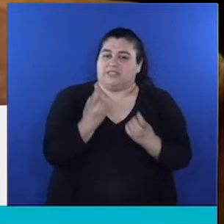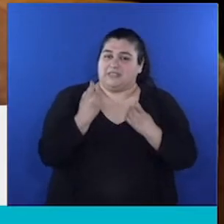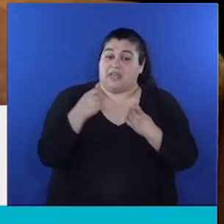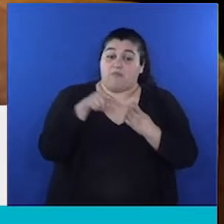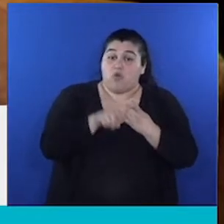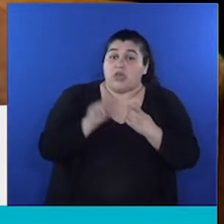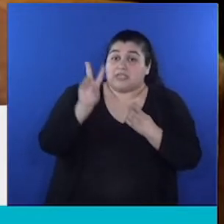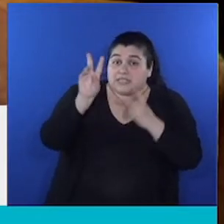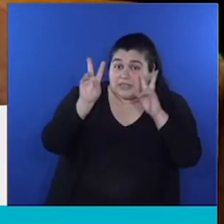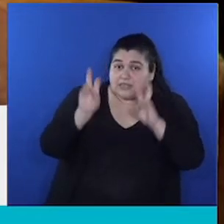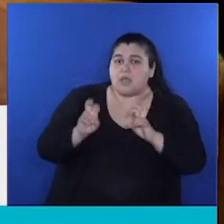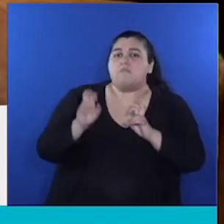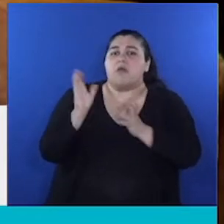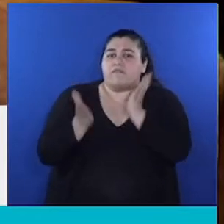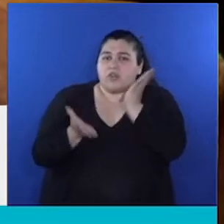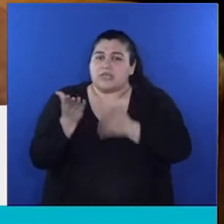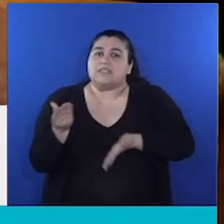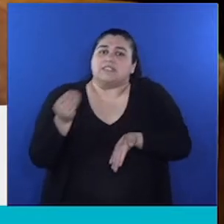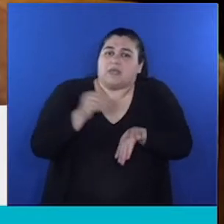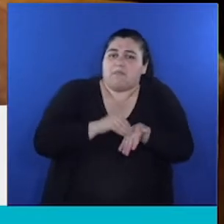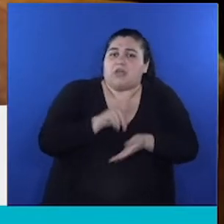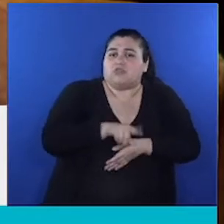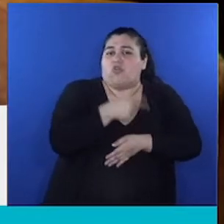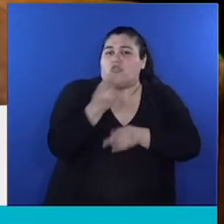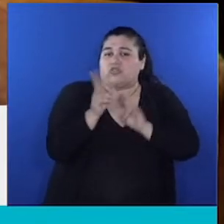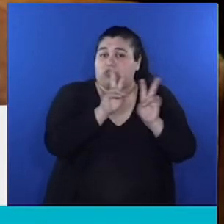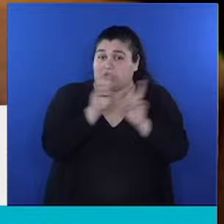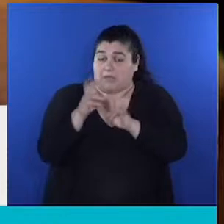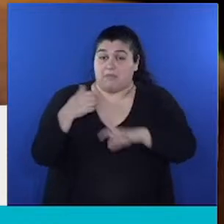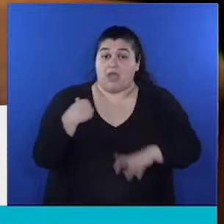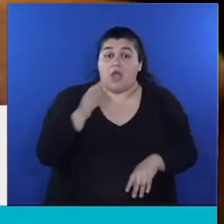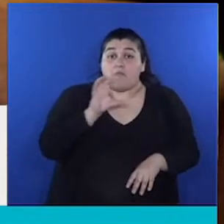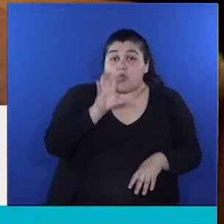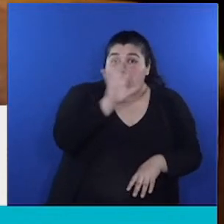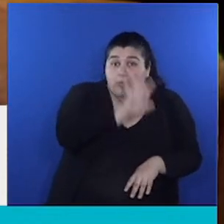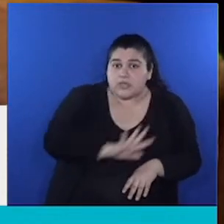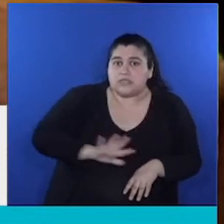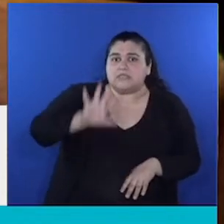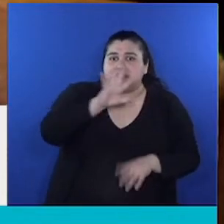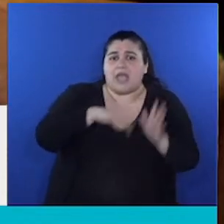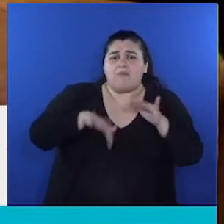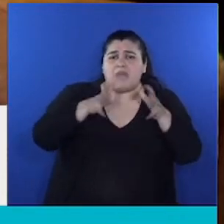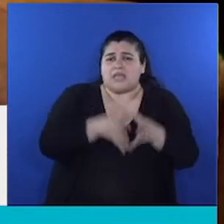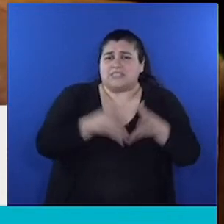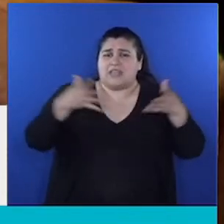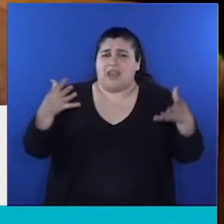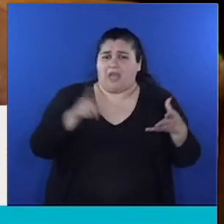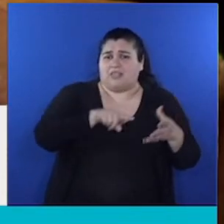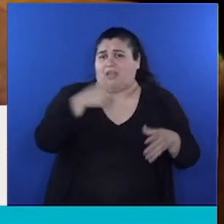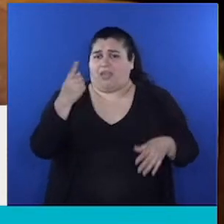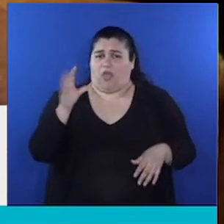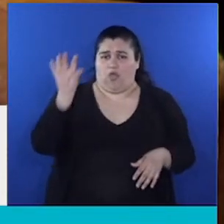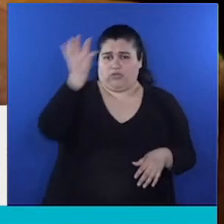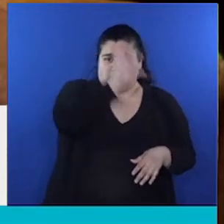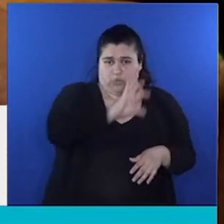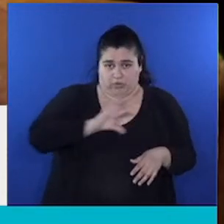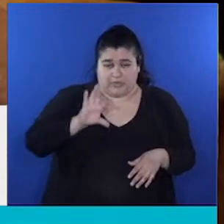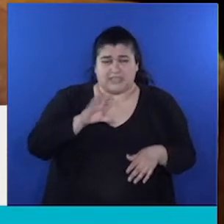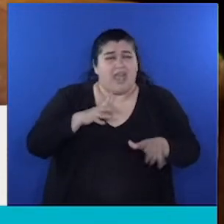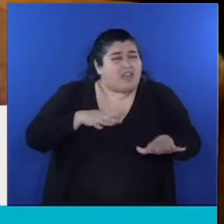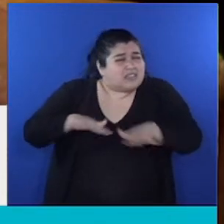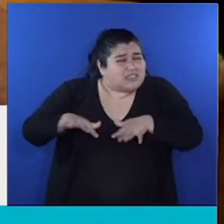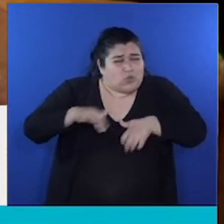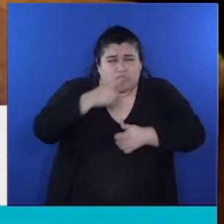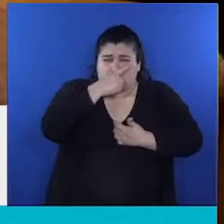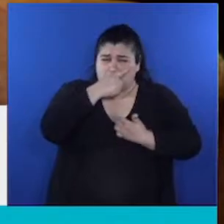Somos la provincia más grande poblacionalmente de la Argentina y tenemos una cantidad de casos comparado